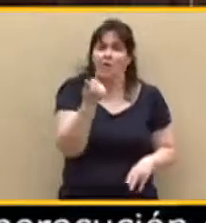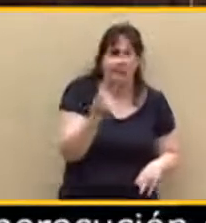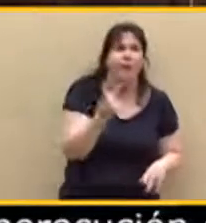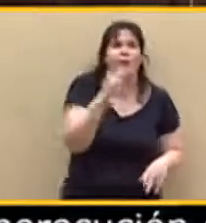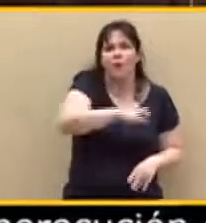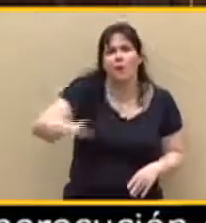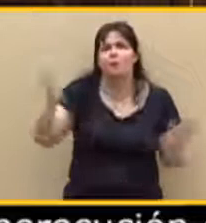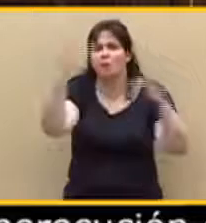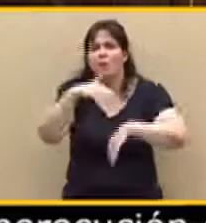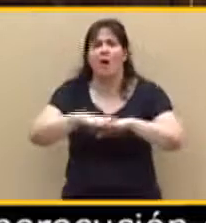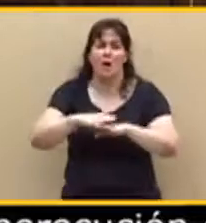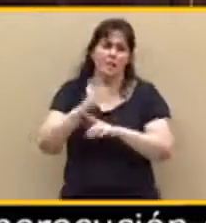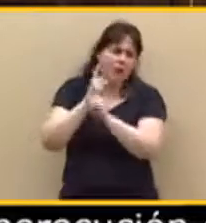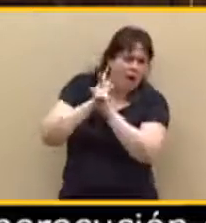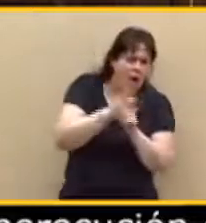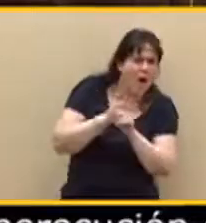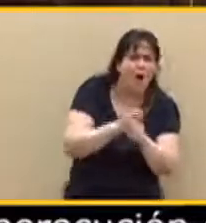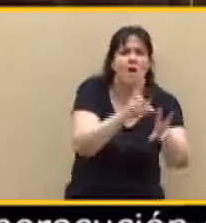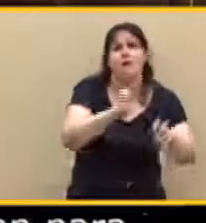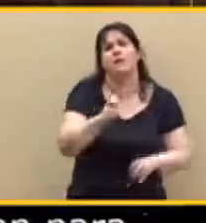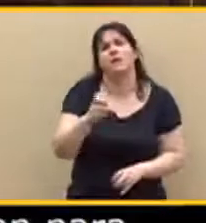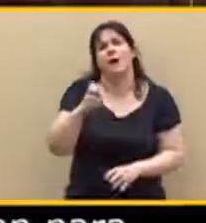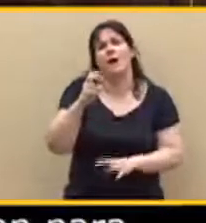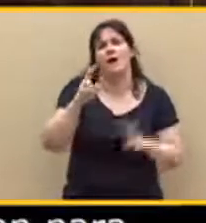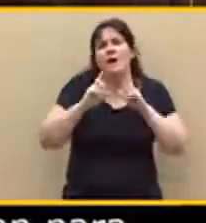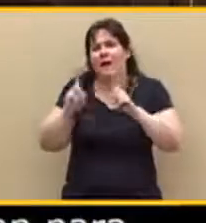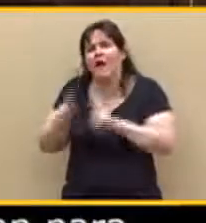tramas criminales y sus tramas corruptas, señorías.